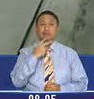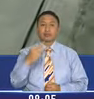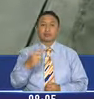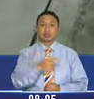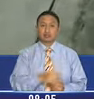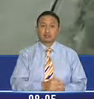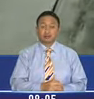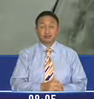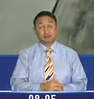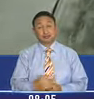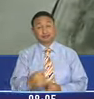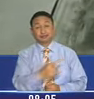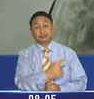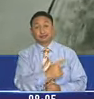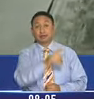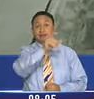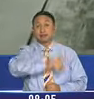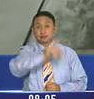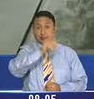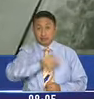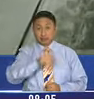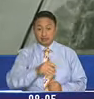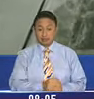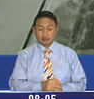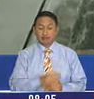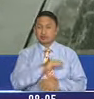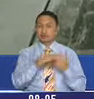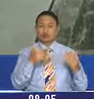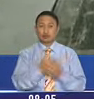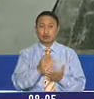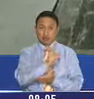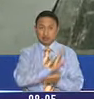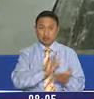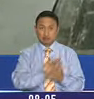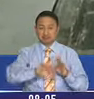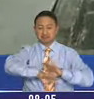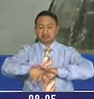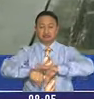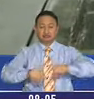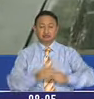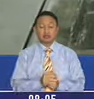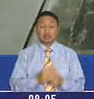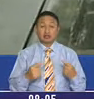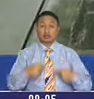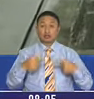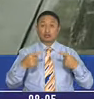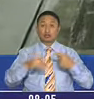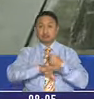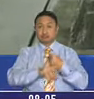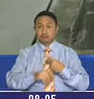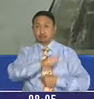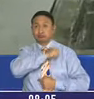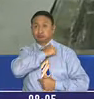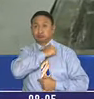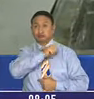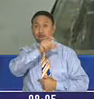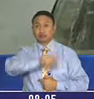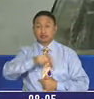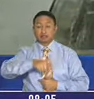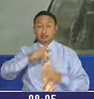una muestra más de cómo los delincuentes van desmantelando el barrio, pues diariamente soportan robos y asaltos a